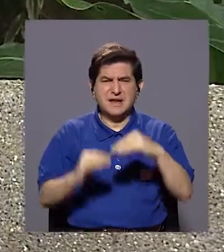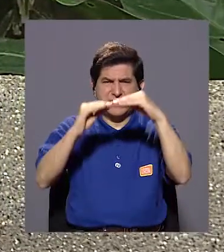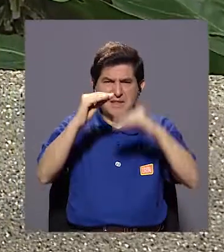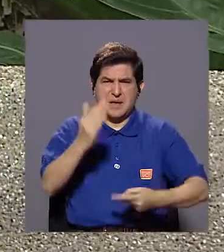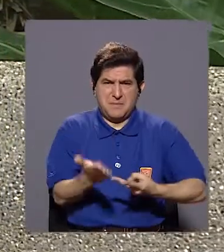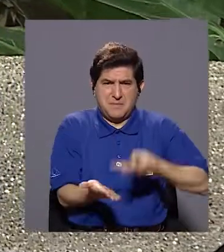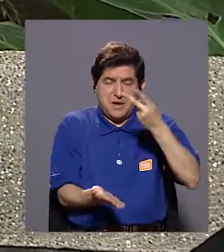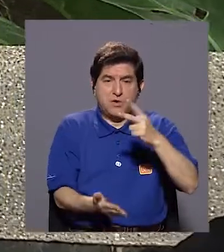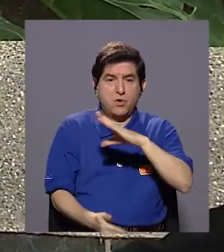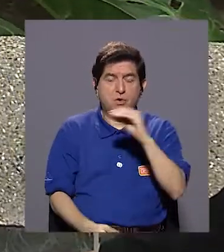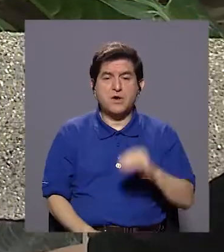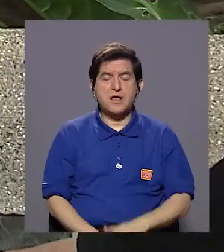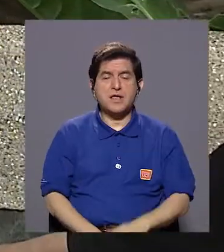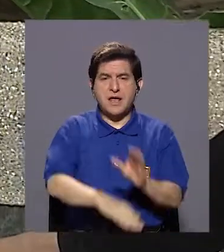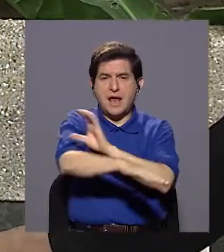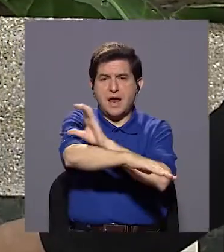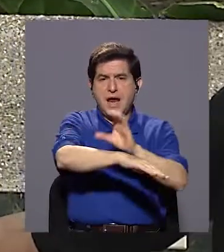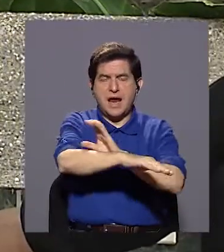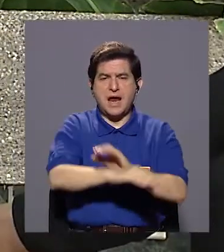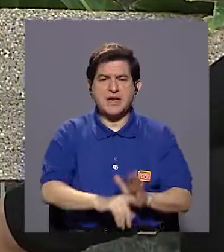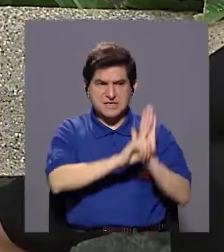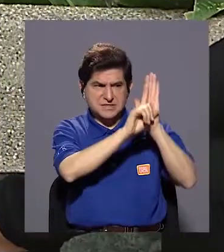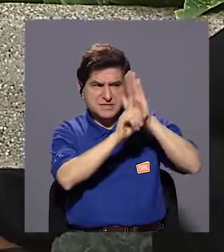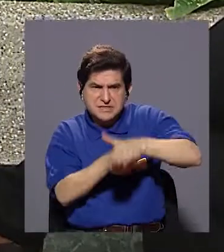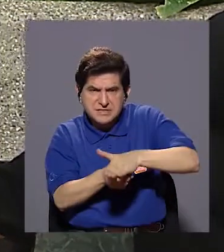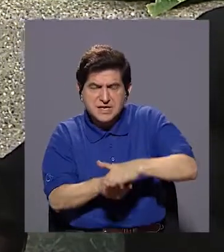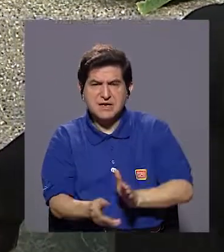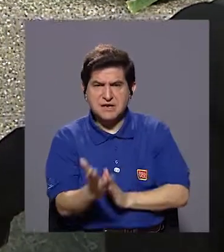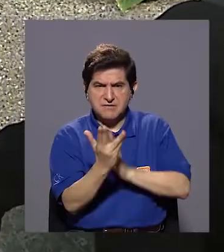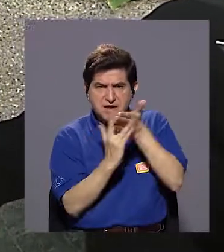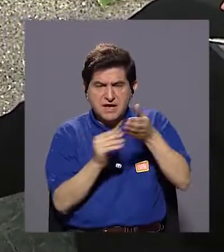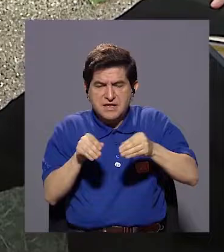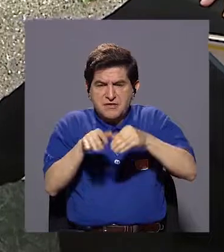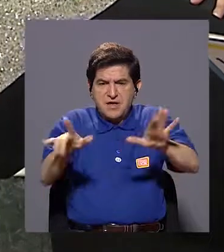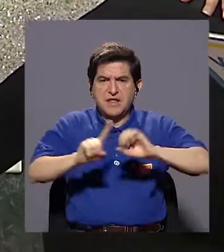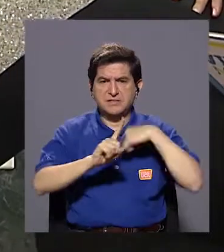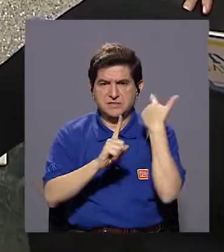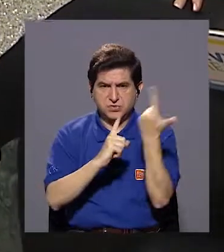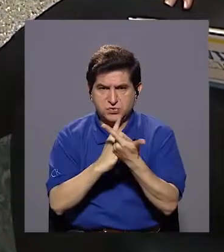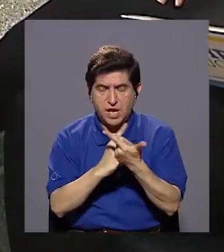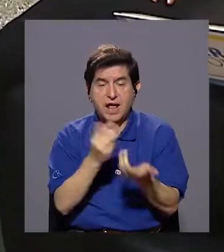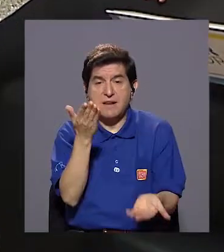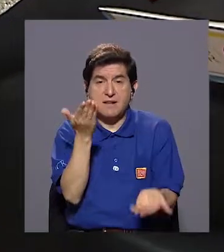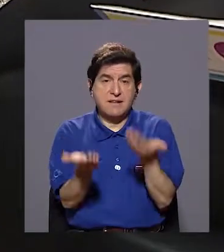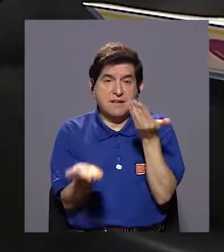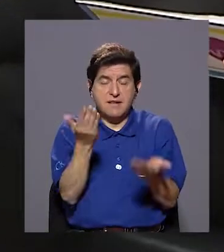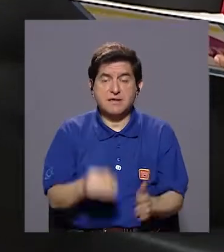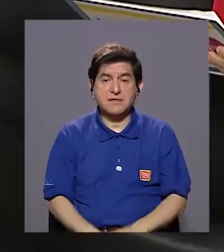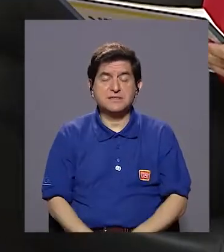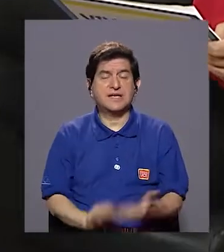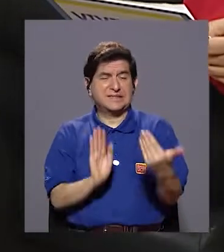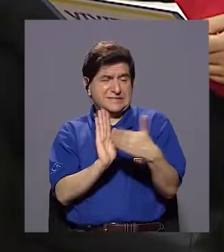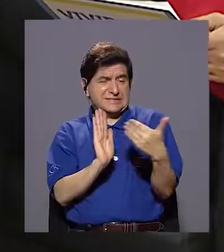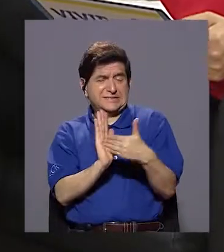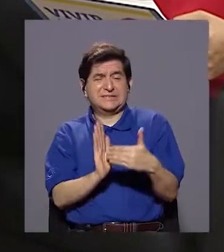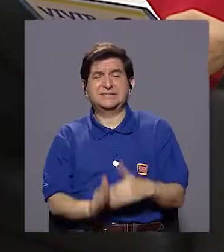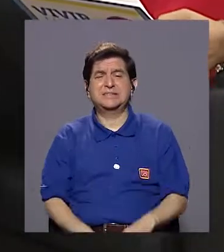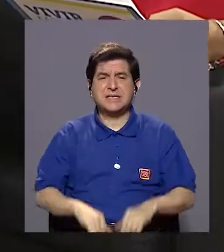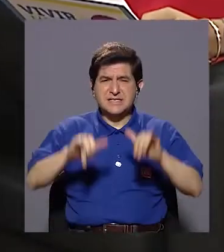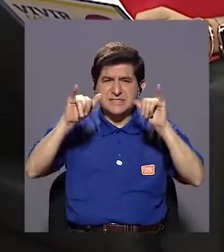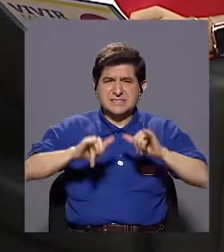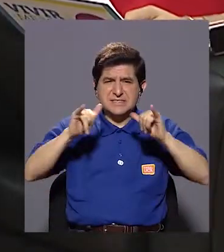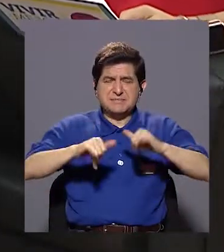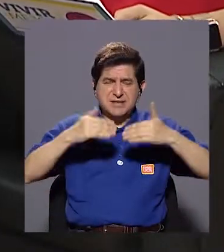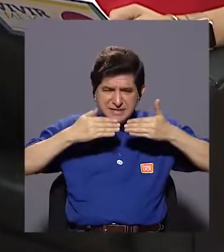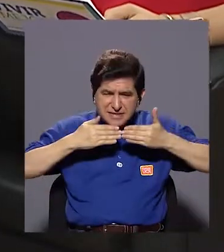está el que es el cyberbullying, que es a través de redes sociales, que de repente es uno de los que hace mucho daño porque permanece